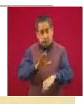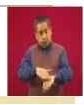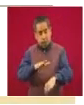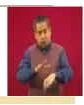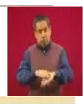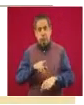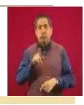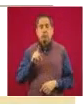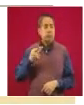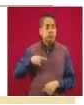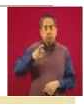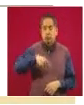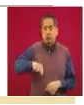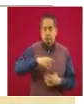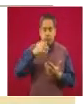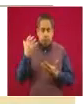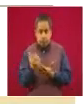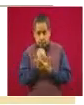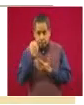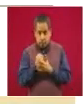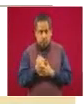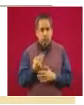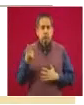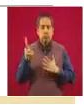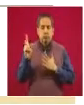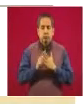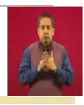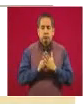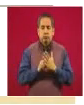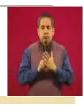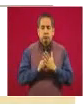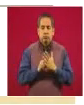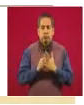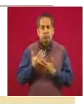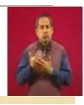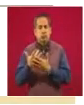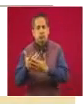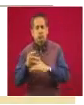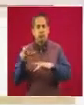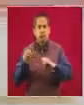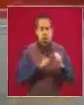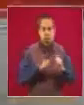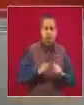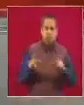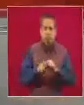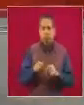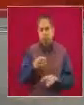los ganadores tienen hasta 2 meses para hacer su trámite. Es cuanto y buenas tardes.